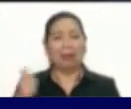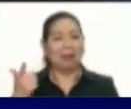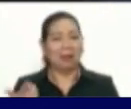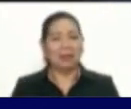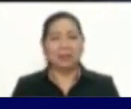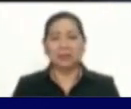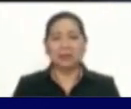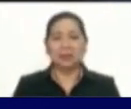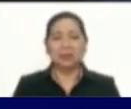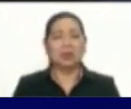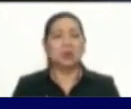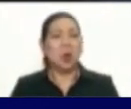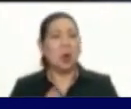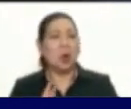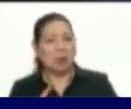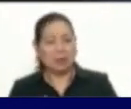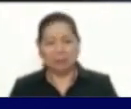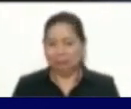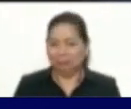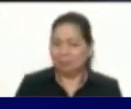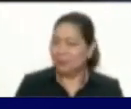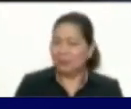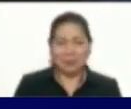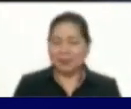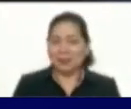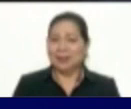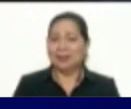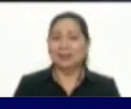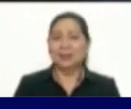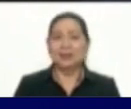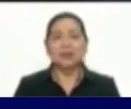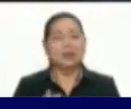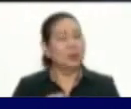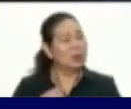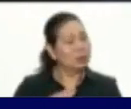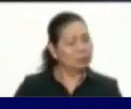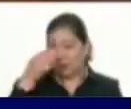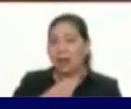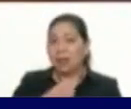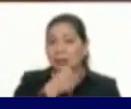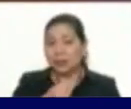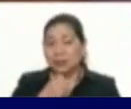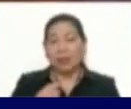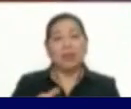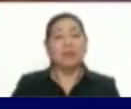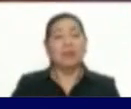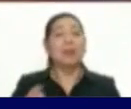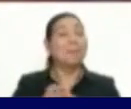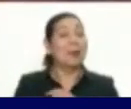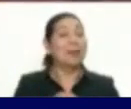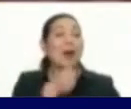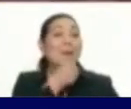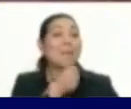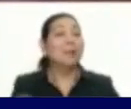lidera una red criminal, a la cual la rechazo rotundamente.